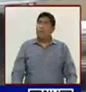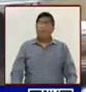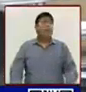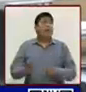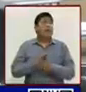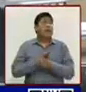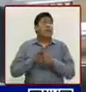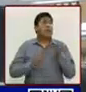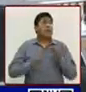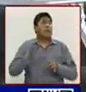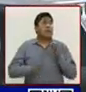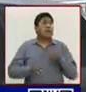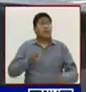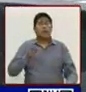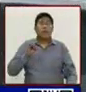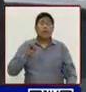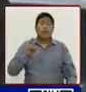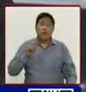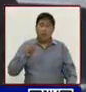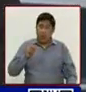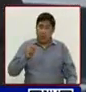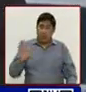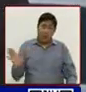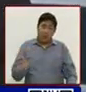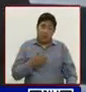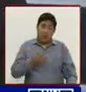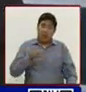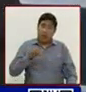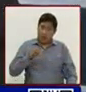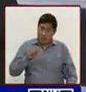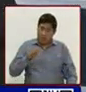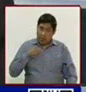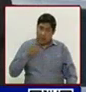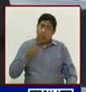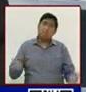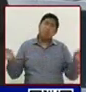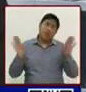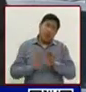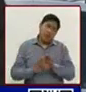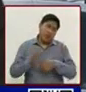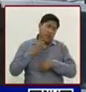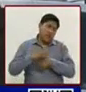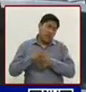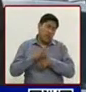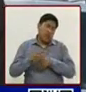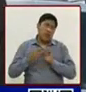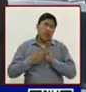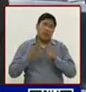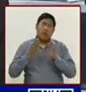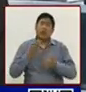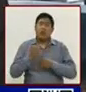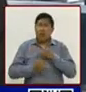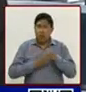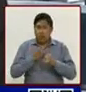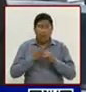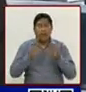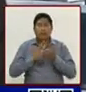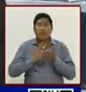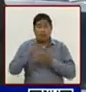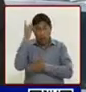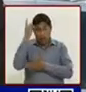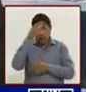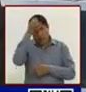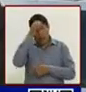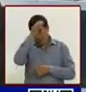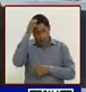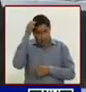El ministro de Justicia, Iván Lima, dio por cerrado la investigación o la convocatoria a los obispos por la crisis del año